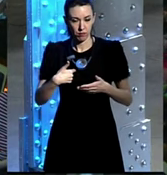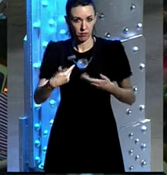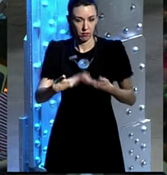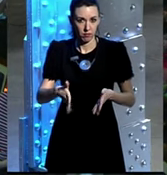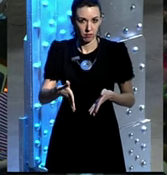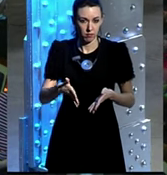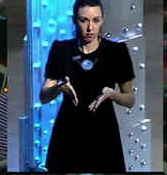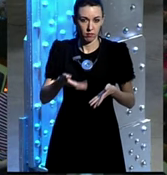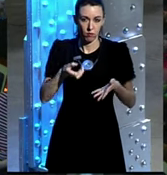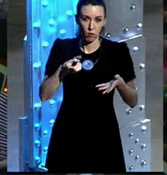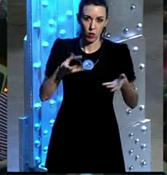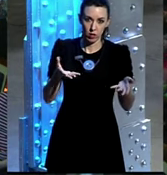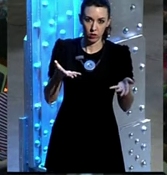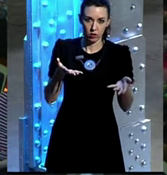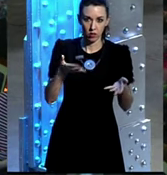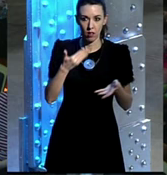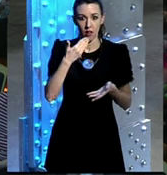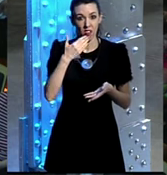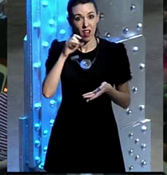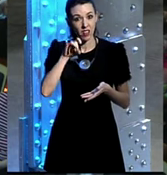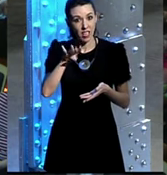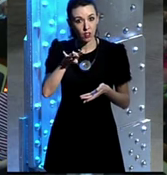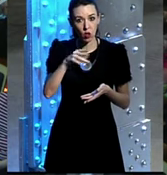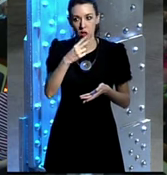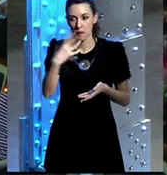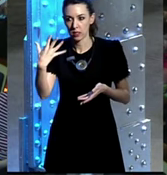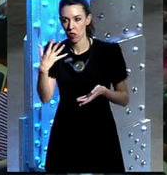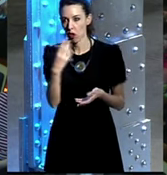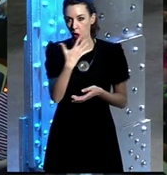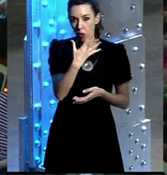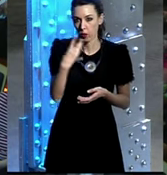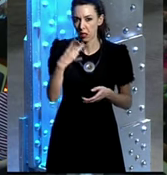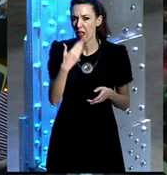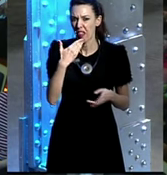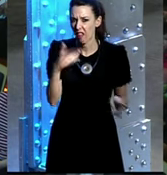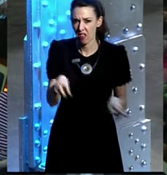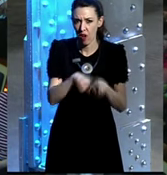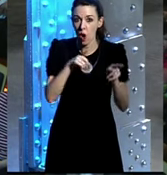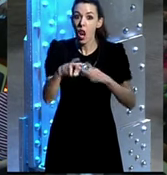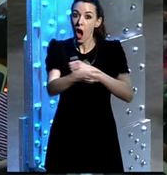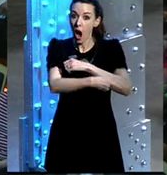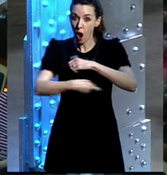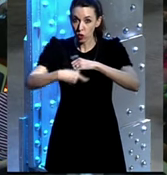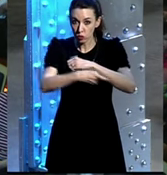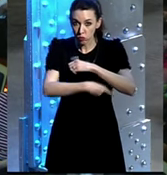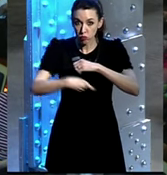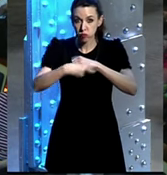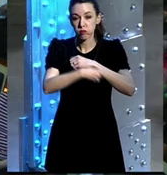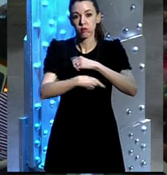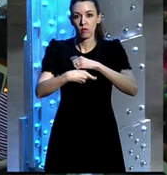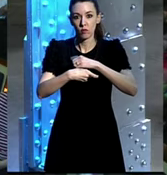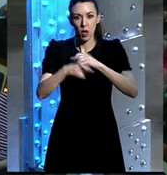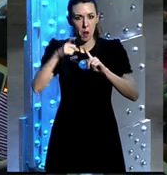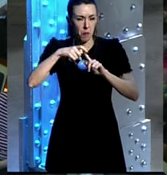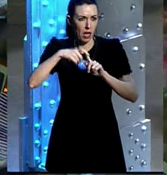Bueno, con 14 años, con 25, con 53, en agosto,